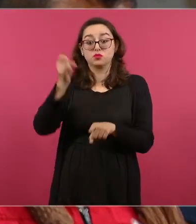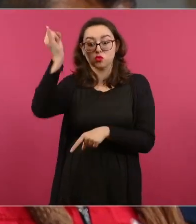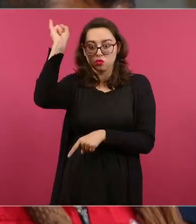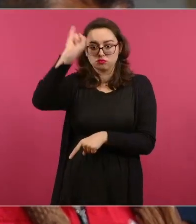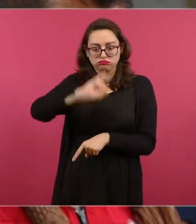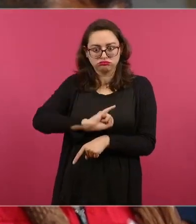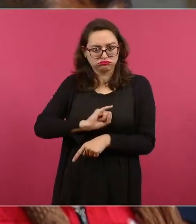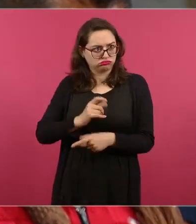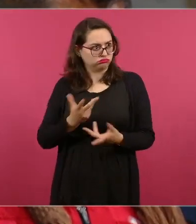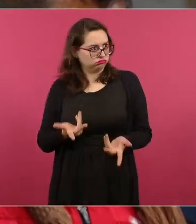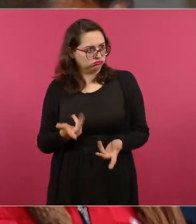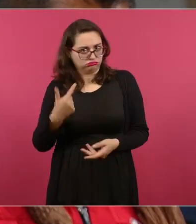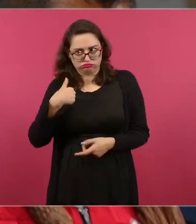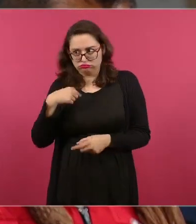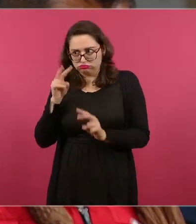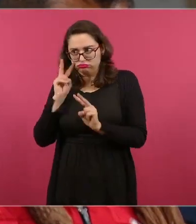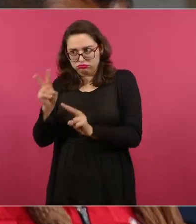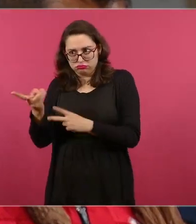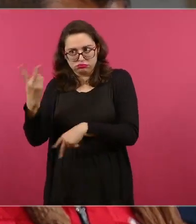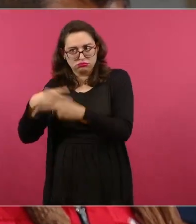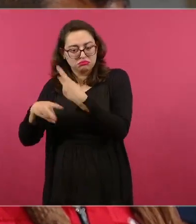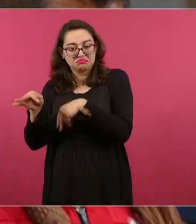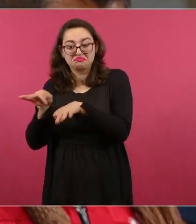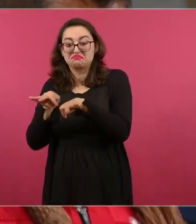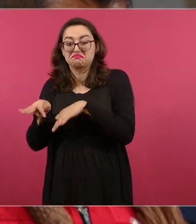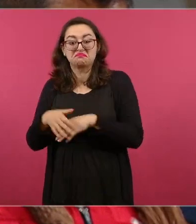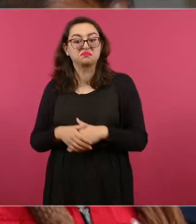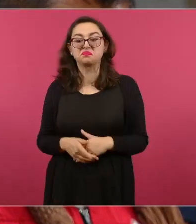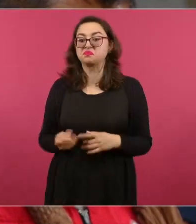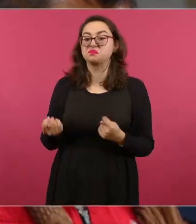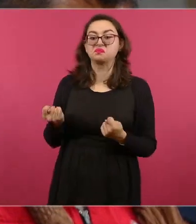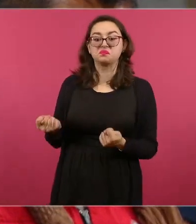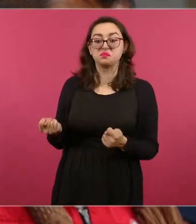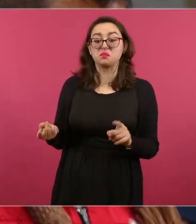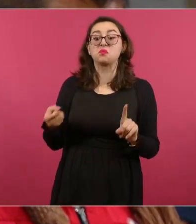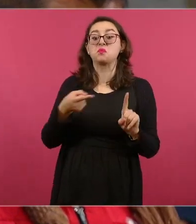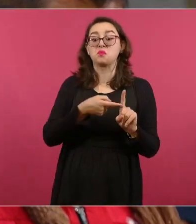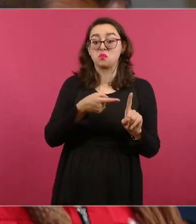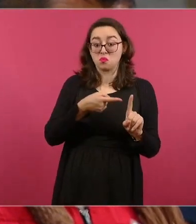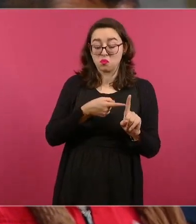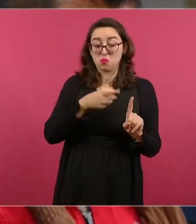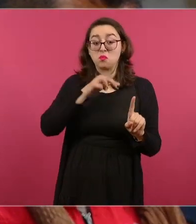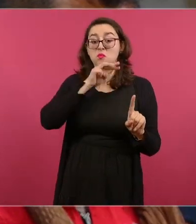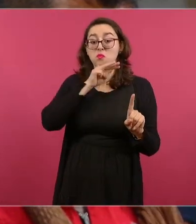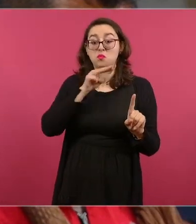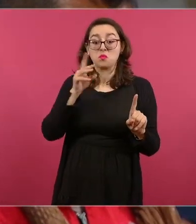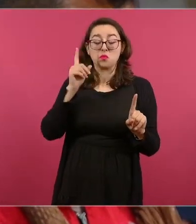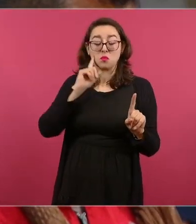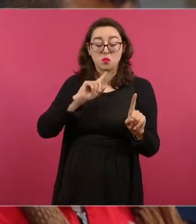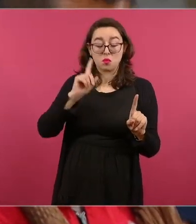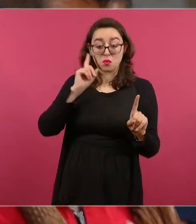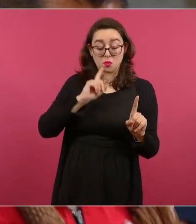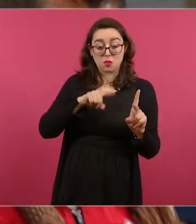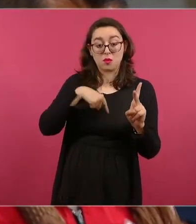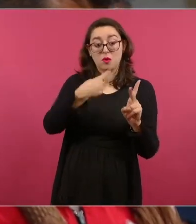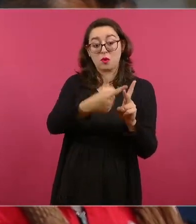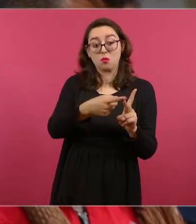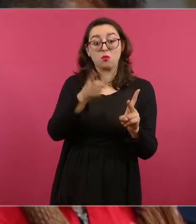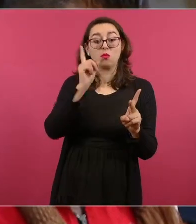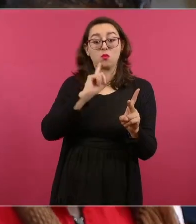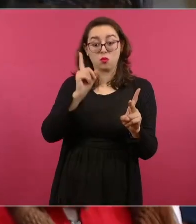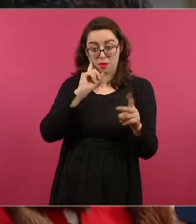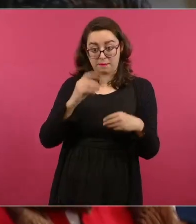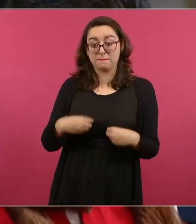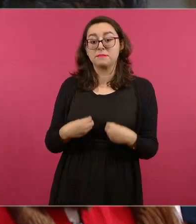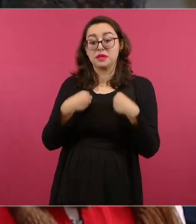a la vista. Por el contrario, tanto la mujer que está viva, pero que por una mala cirugía quedó en estado